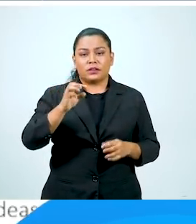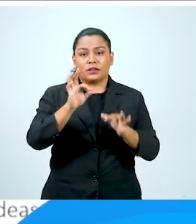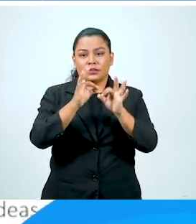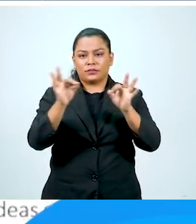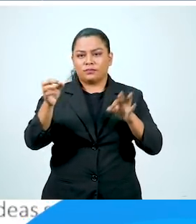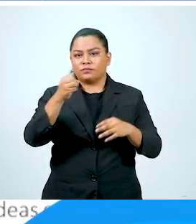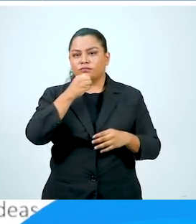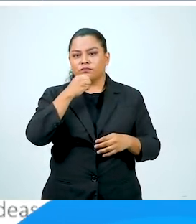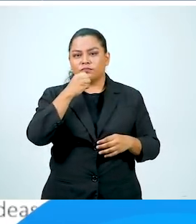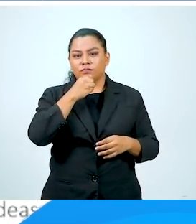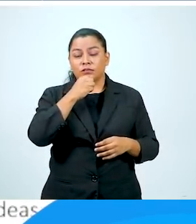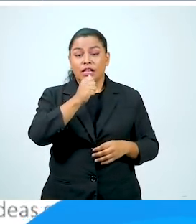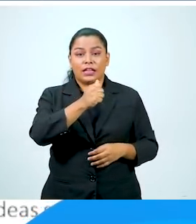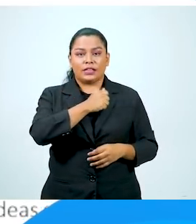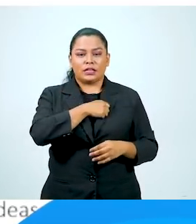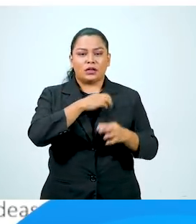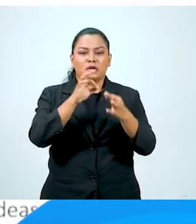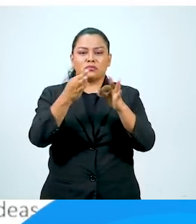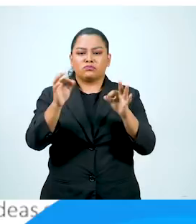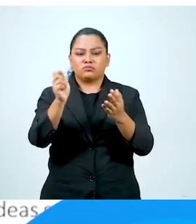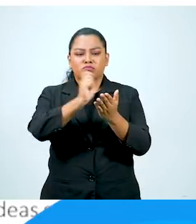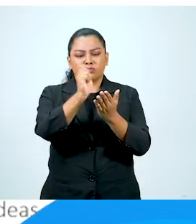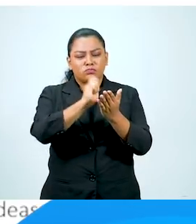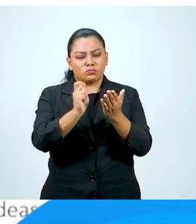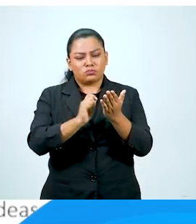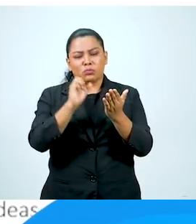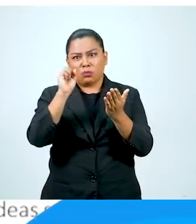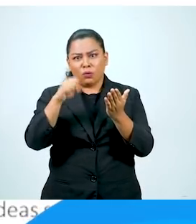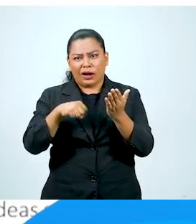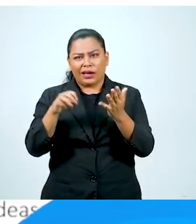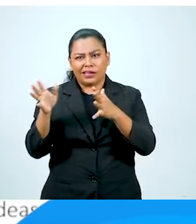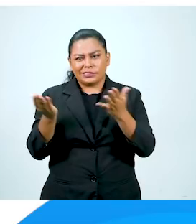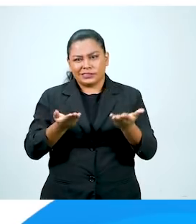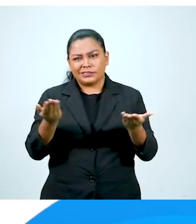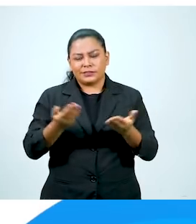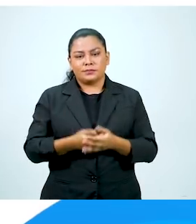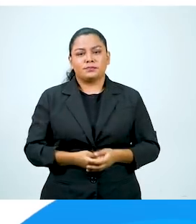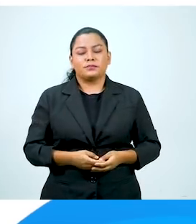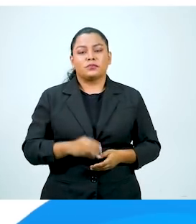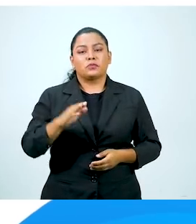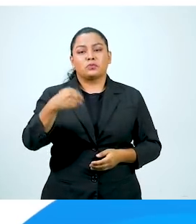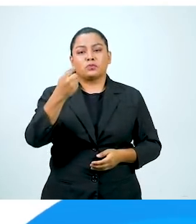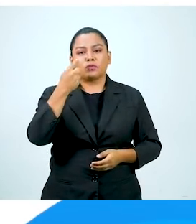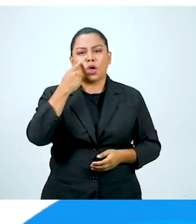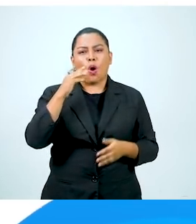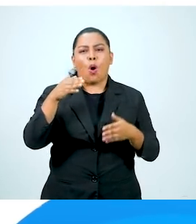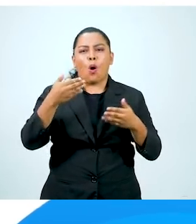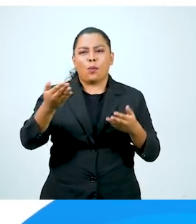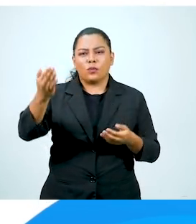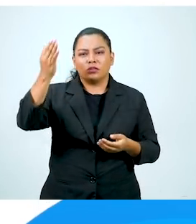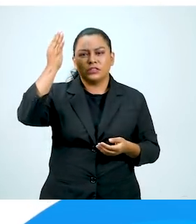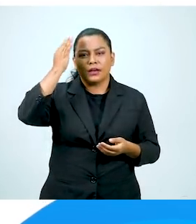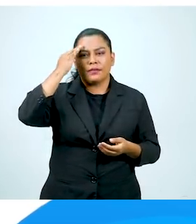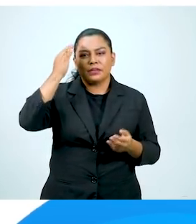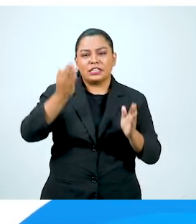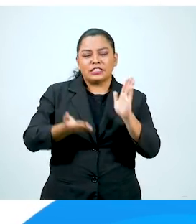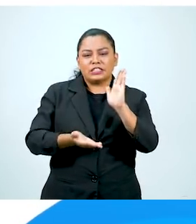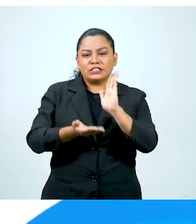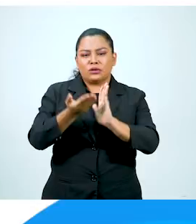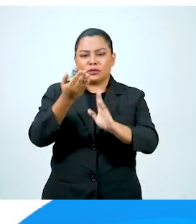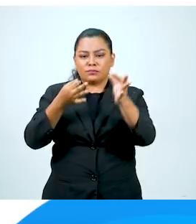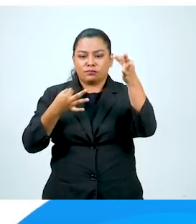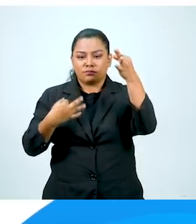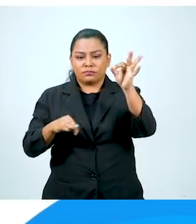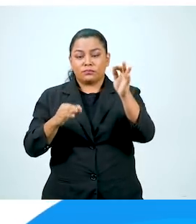enunciado, producto, la redacción de párrafos. Ahora veamos cómo se identifica y se desarrolla en